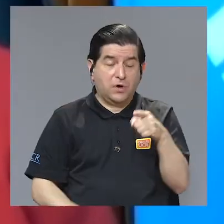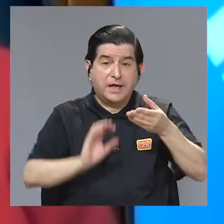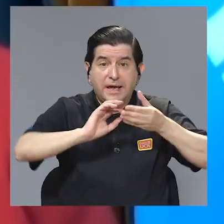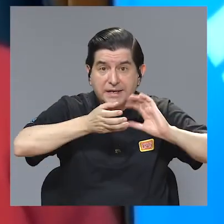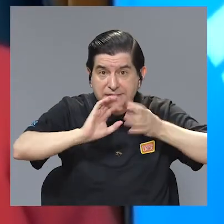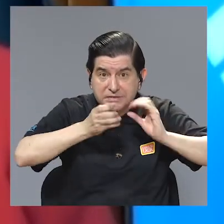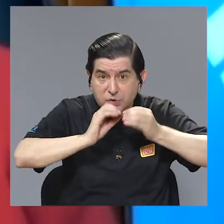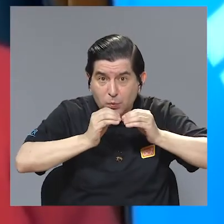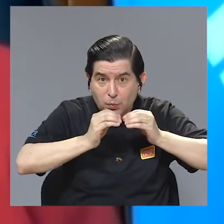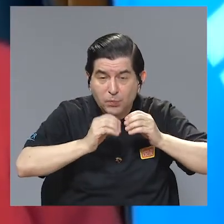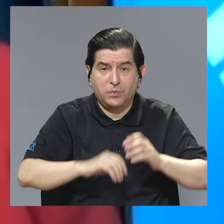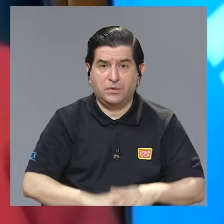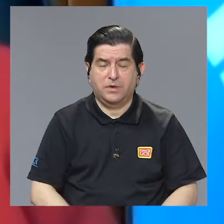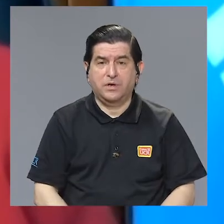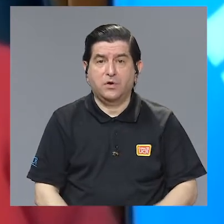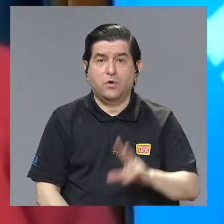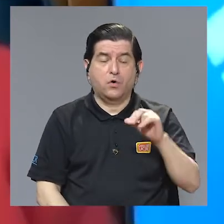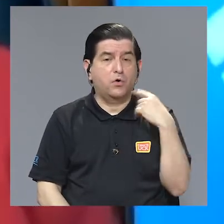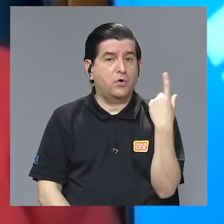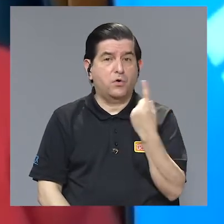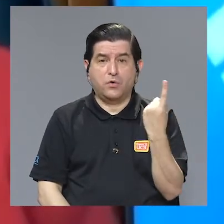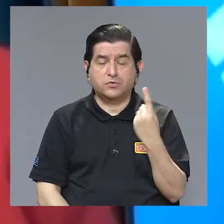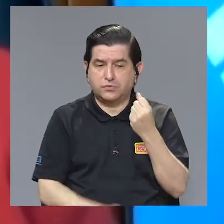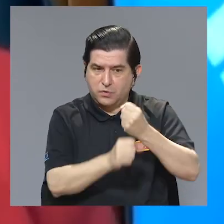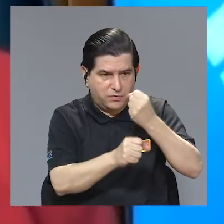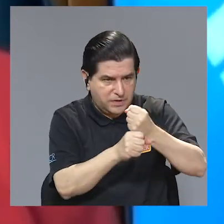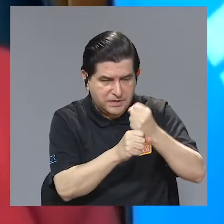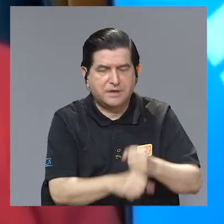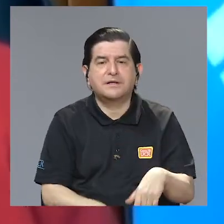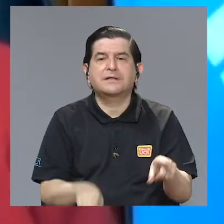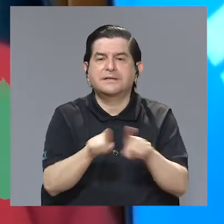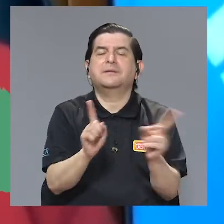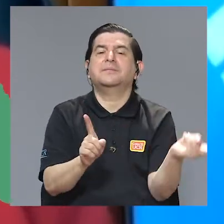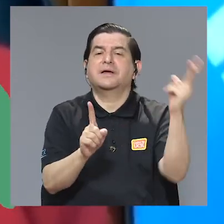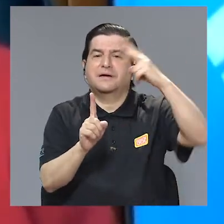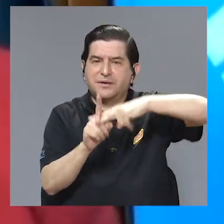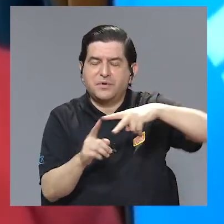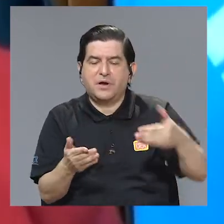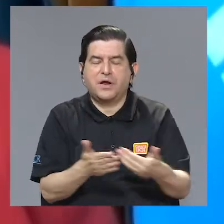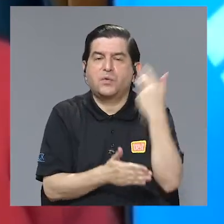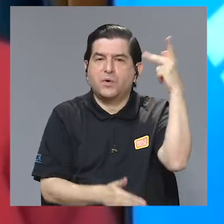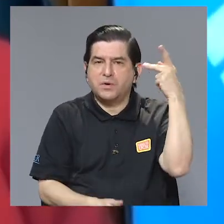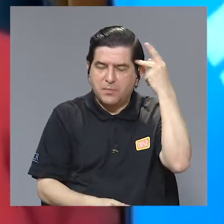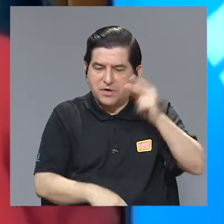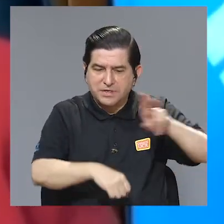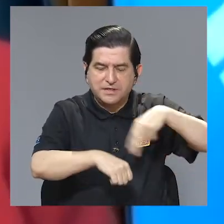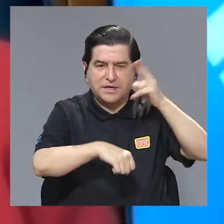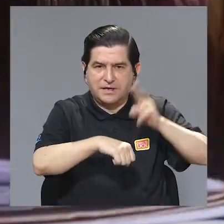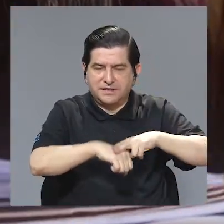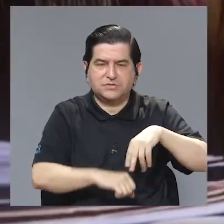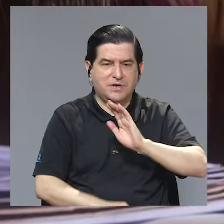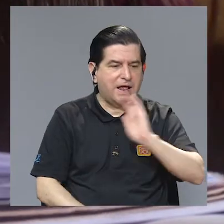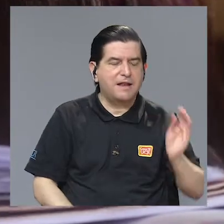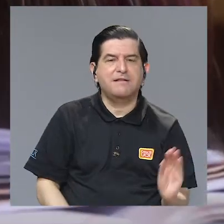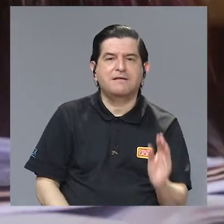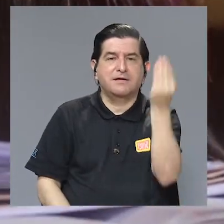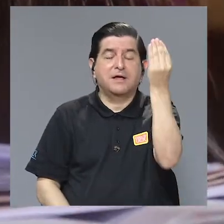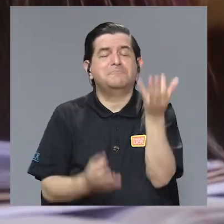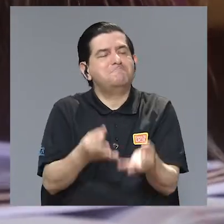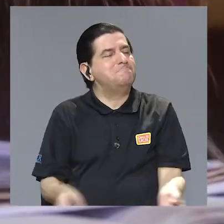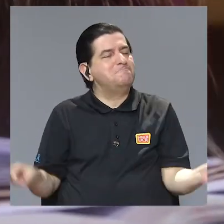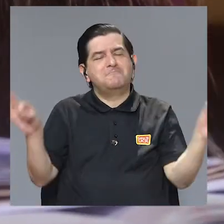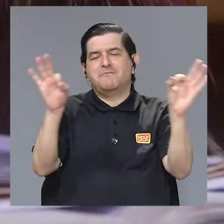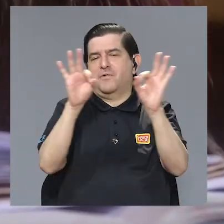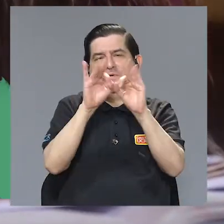es un dato que no solo para la elaboración, sino para la implementación de la nueva Política Nacional de Niñez y Adolescencia